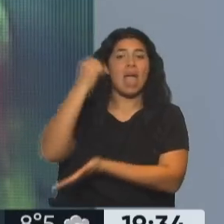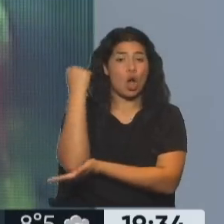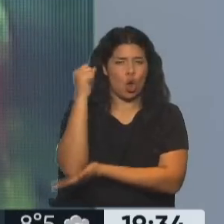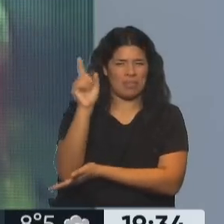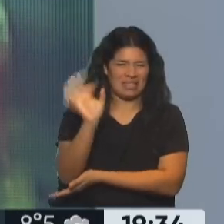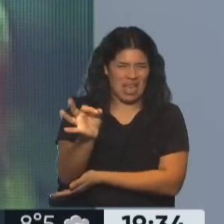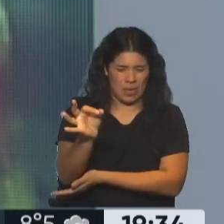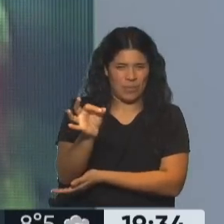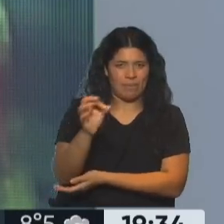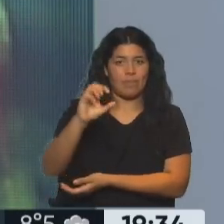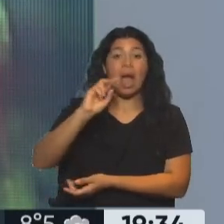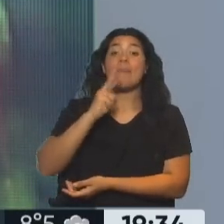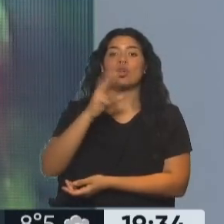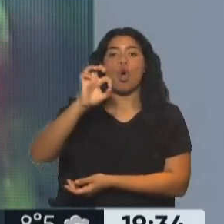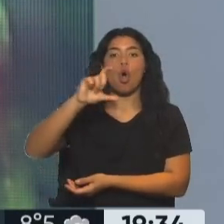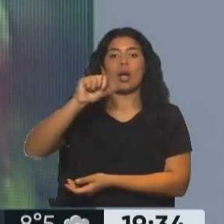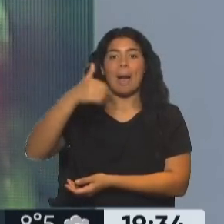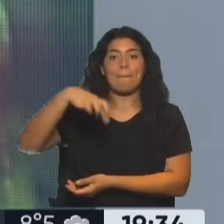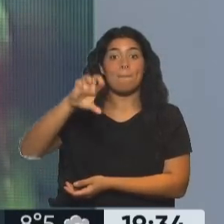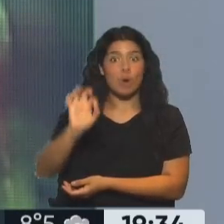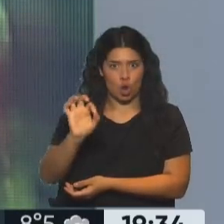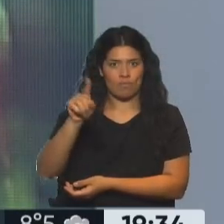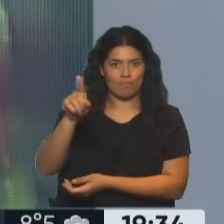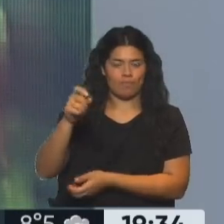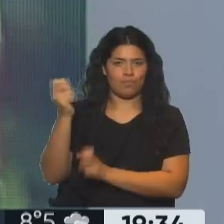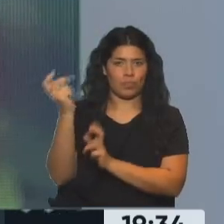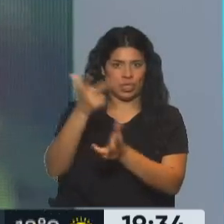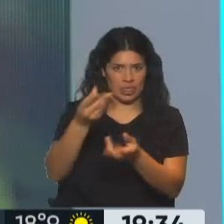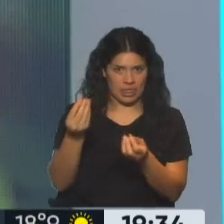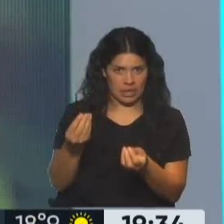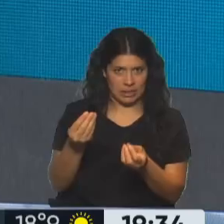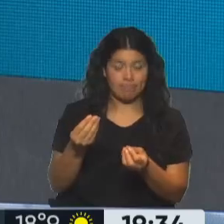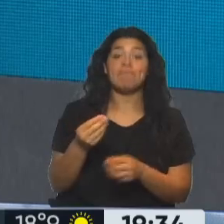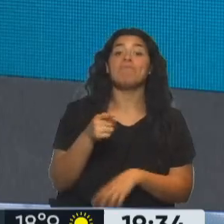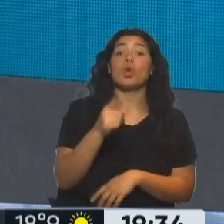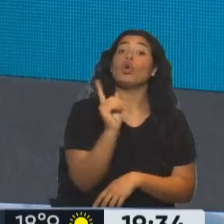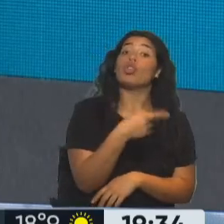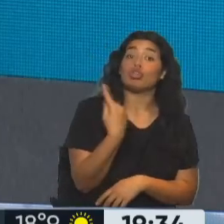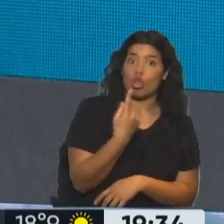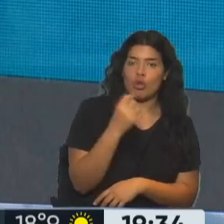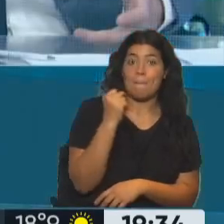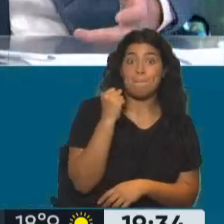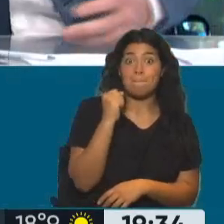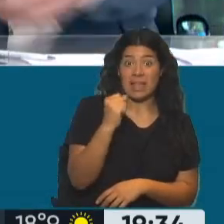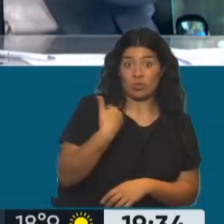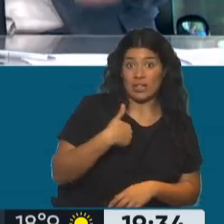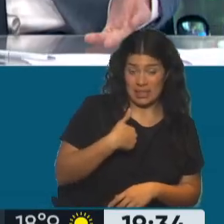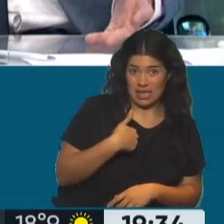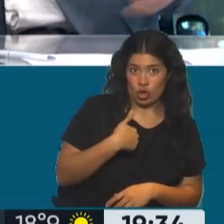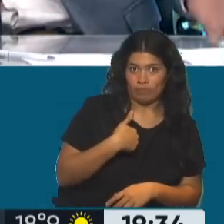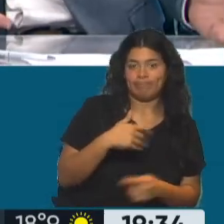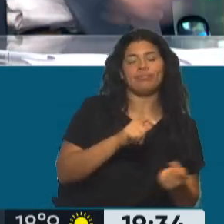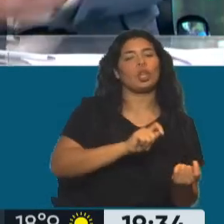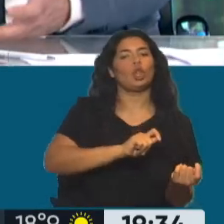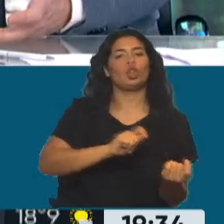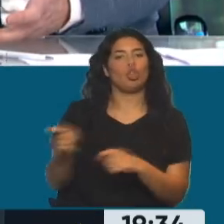allí. Él dice, bueno, en realidad a ver, la dolarización es reemplazar los pesos que nosotros tenemos por dólares. Entonces la discusión es